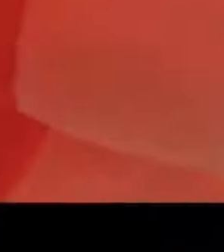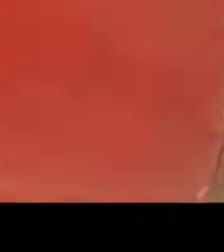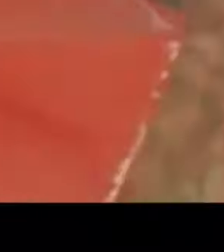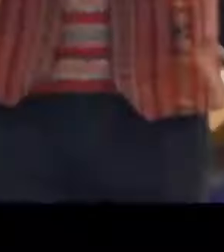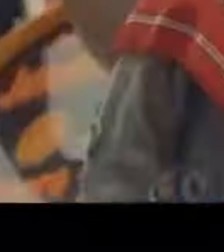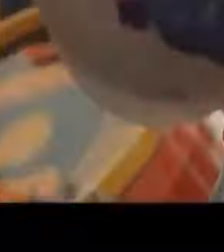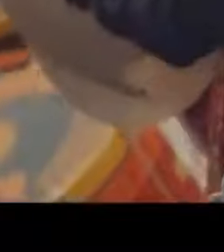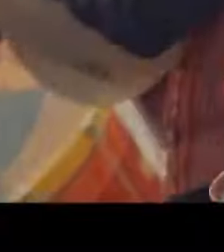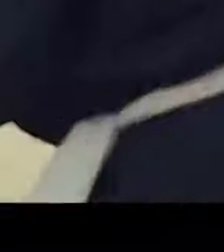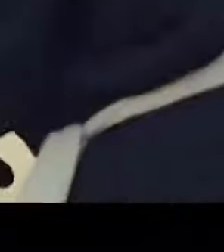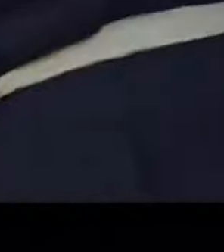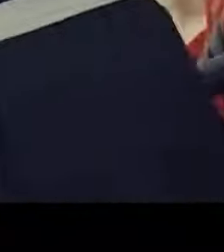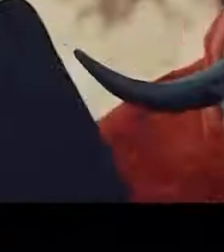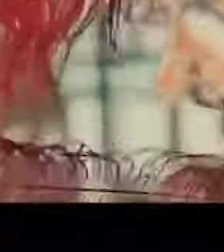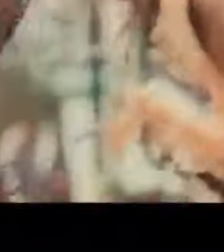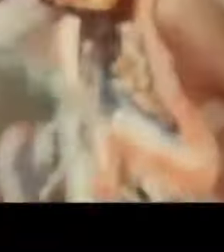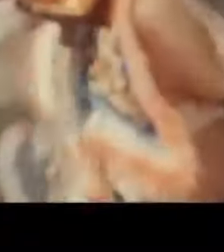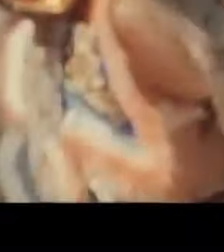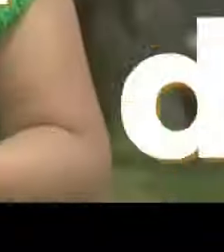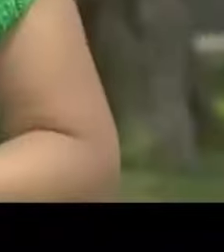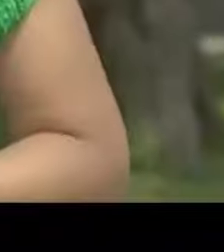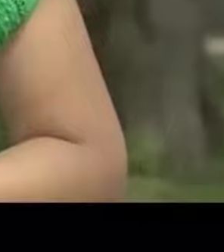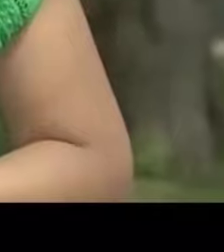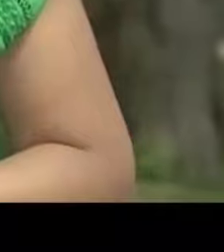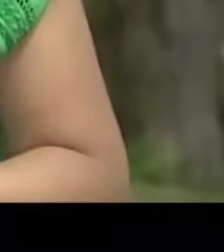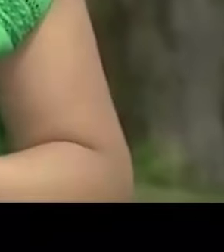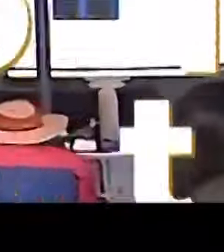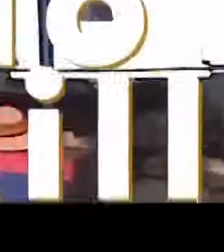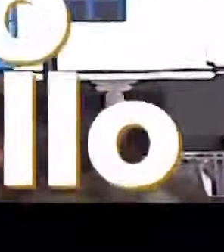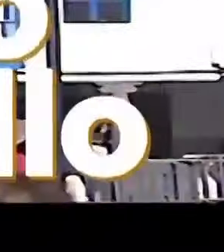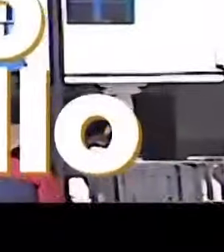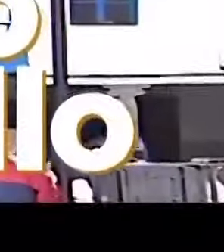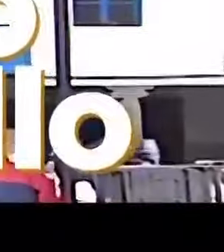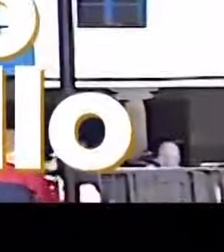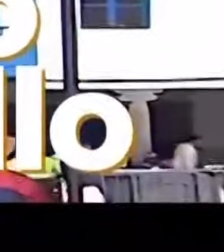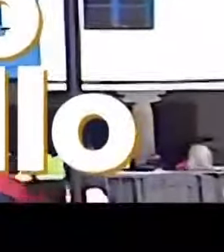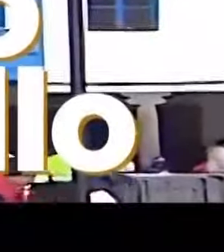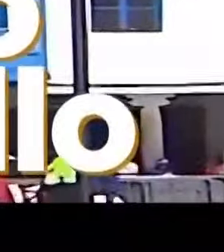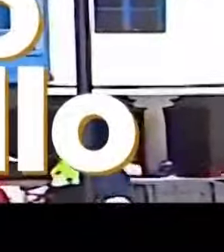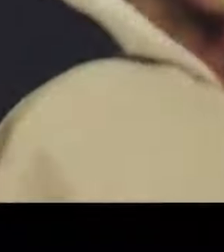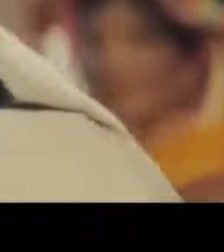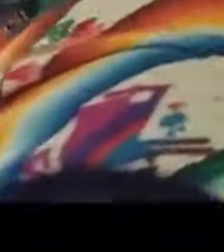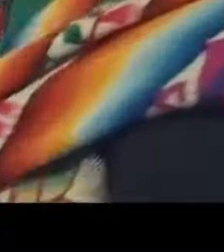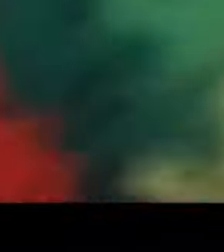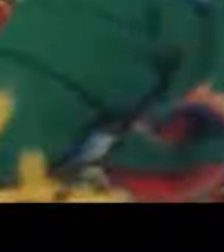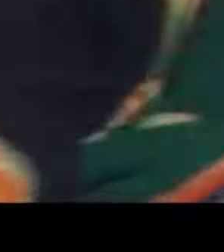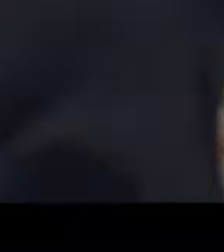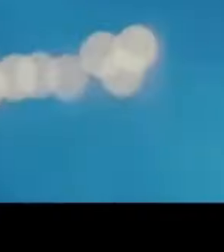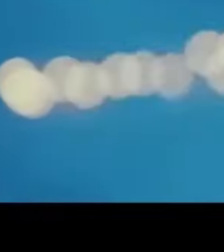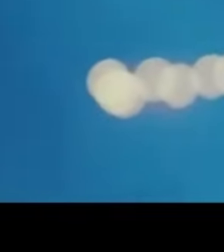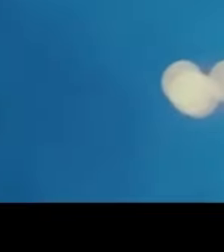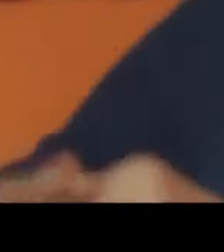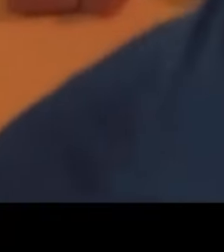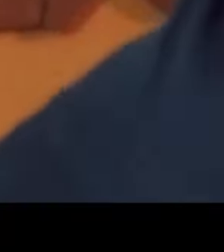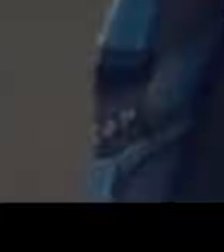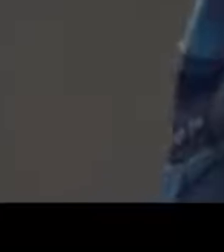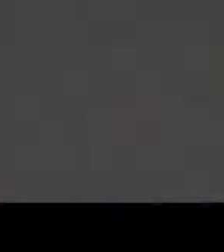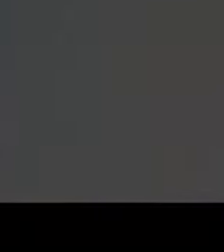En exclusiva, con la conducción de Fátima Saldoní y Manolo del Castillo, junto a grandes